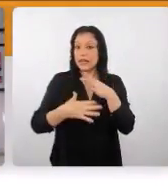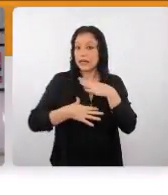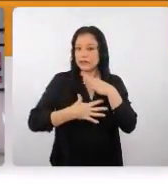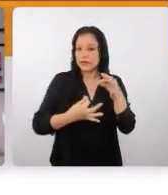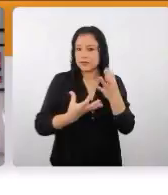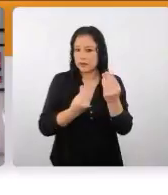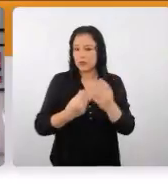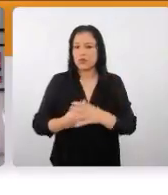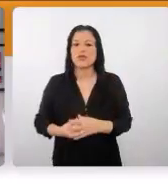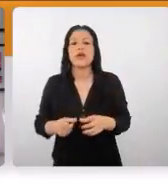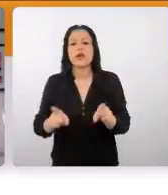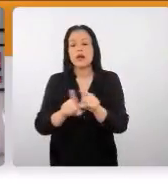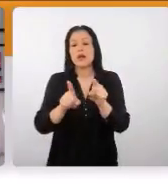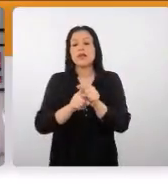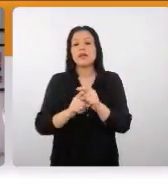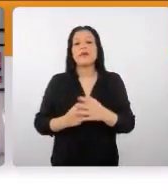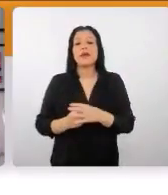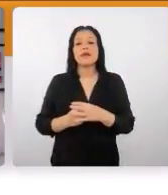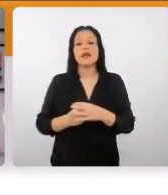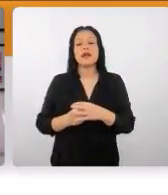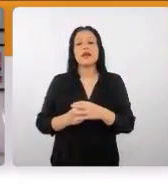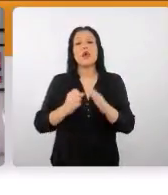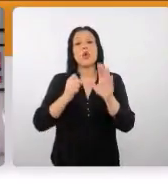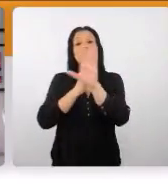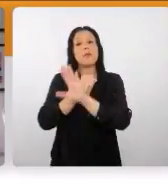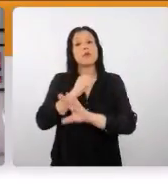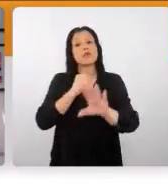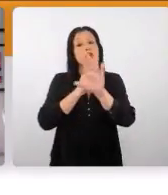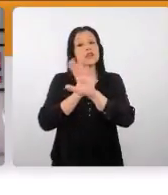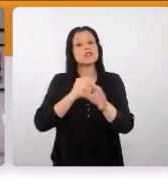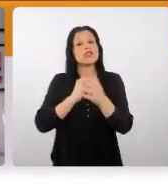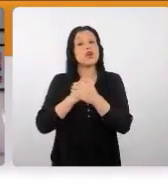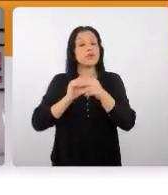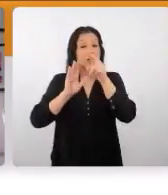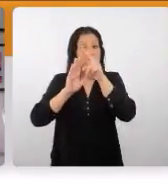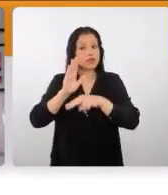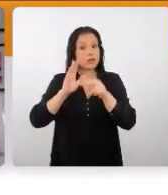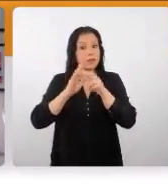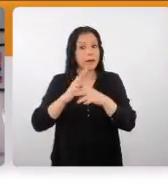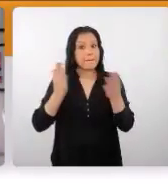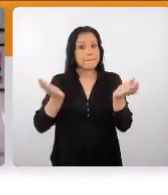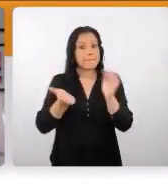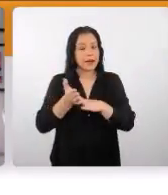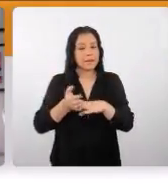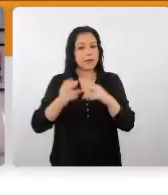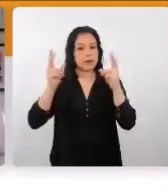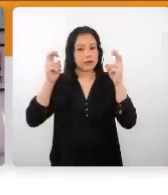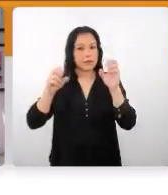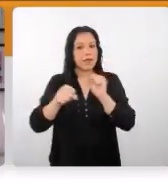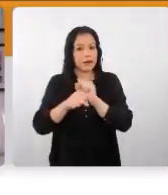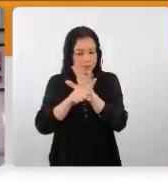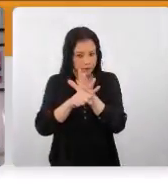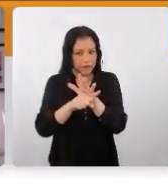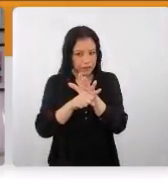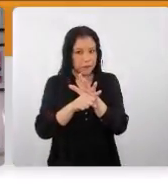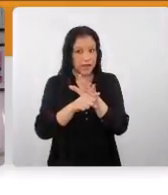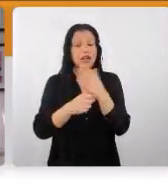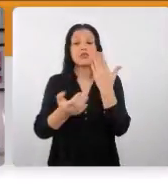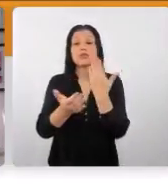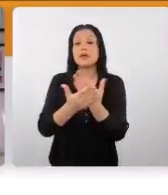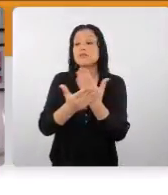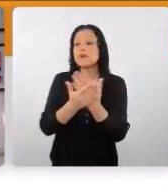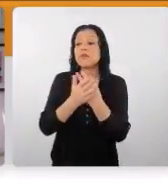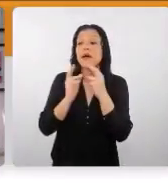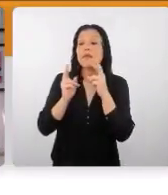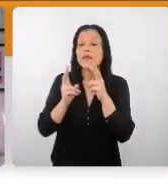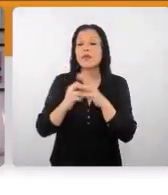No, el biocuidado es muy, muy importante, especialmente ahora que es un tema bastante sensible en este grupo. Justamente están